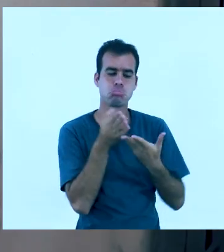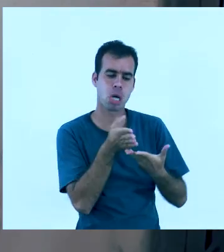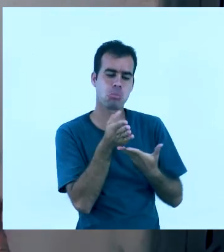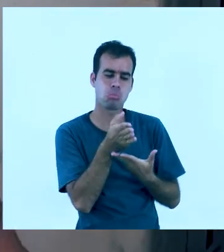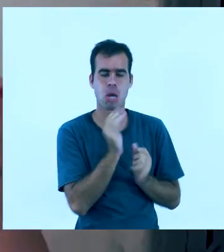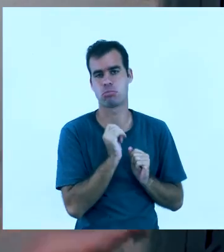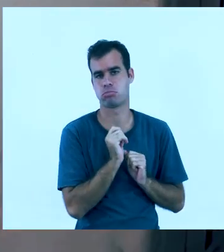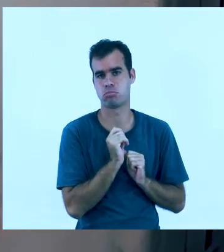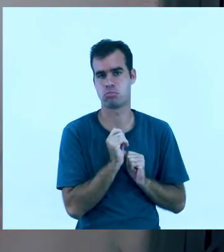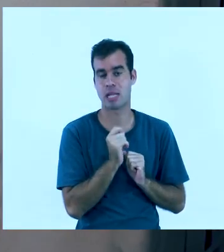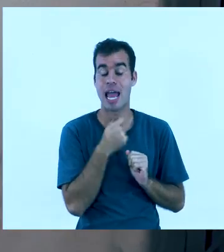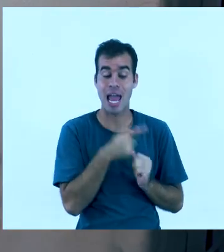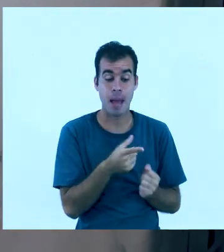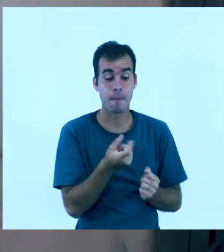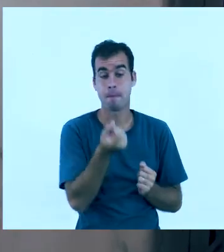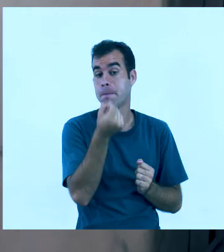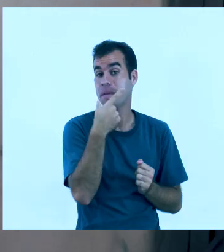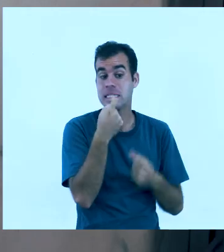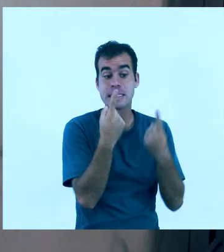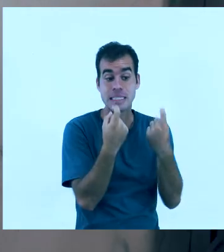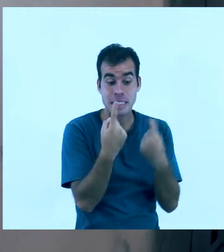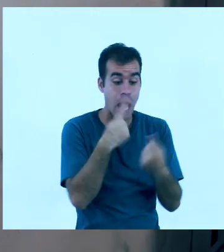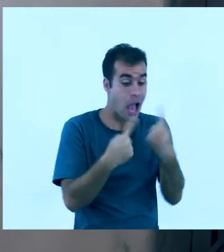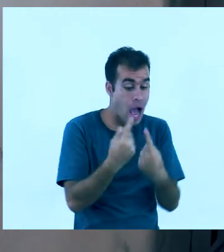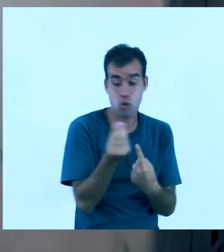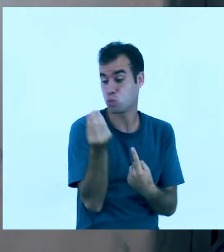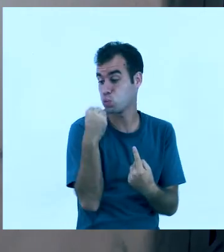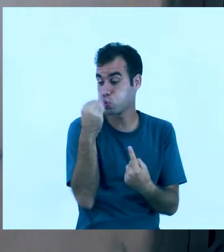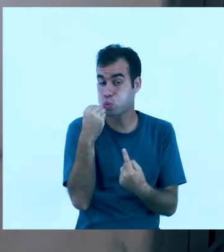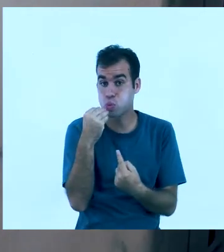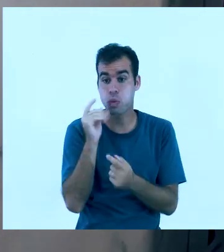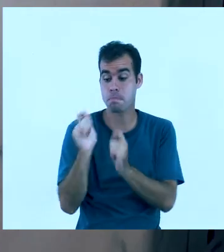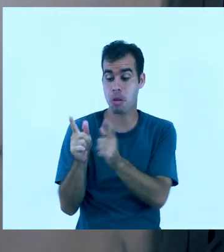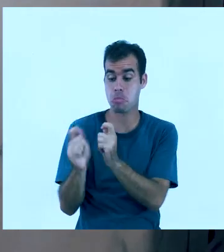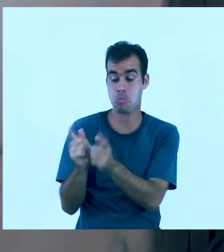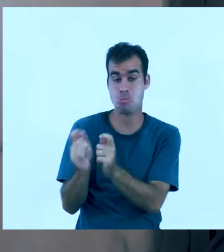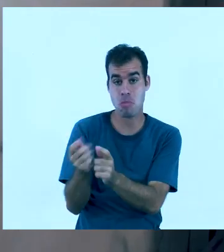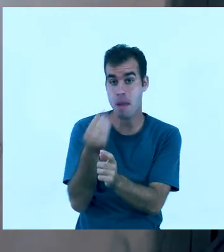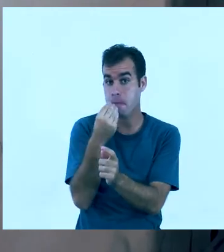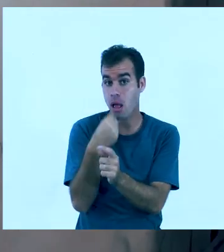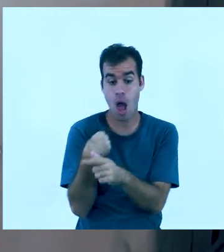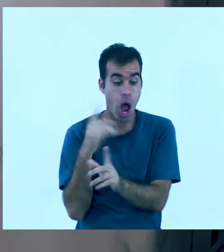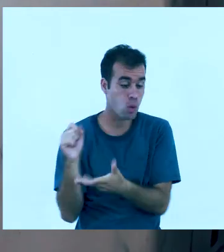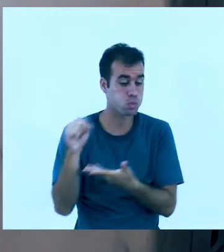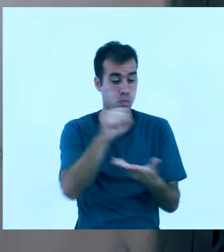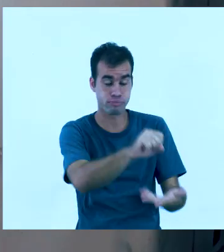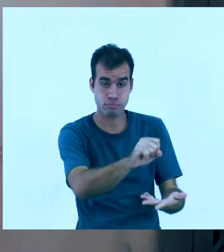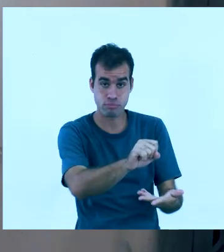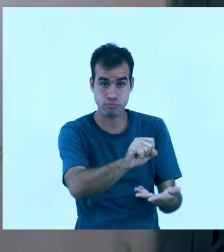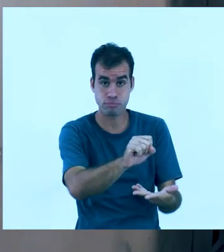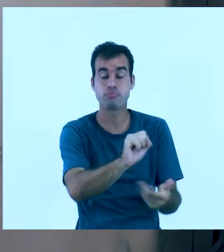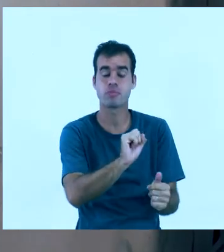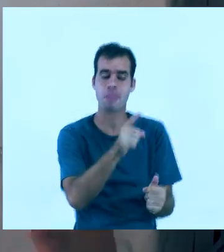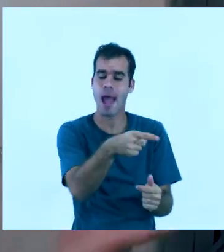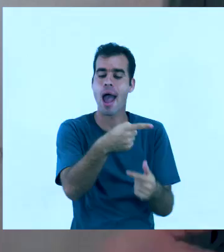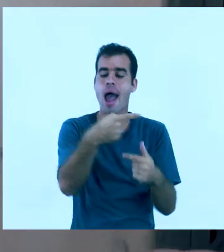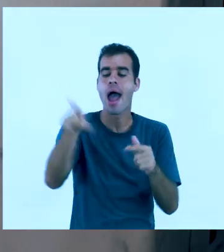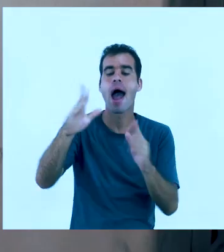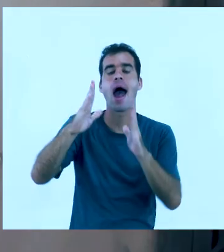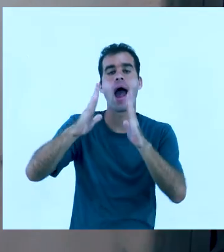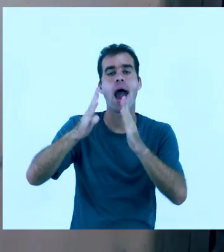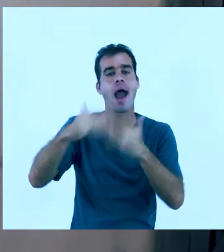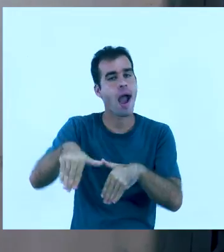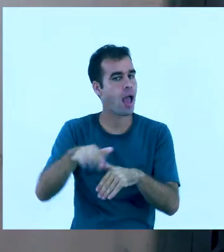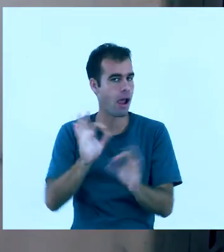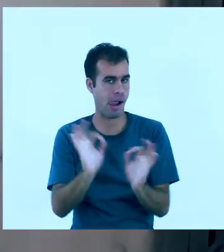pesquisando, servicios de mensajería, si necesitan medicamentos, si necesitan algún mandado, nosotros lo realizamos por ellos, para que